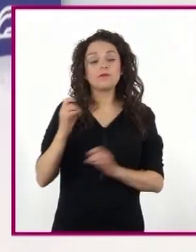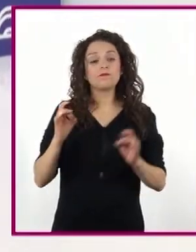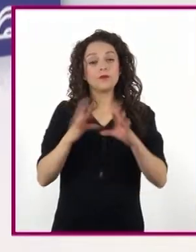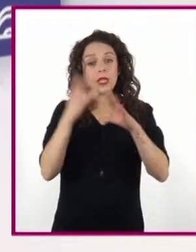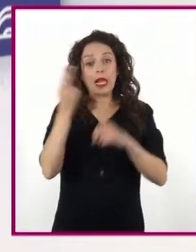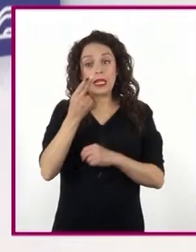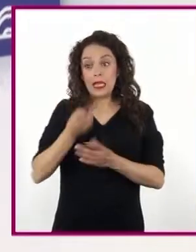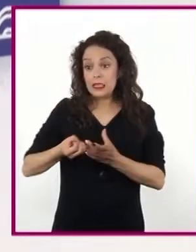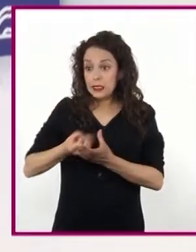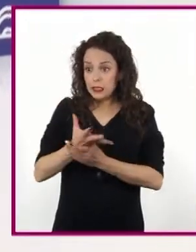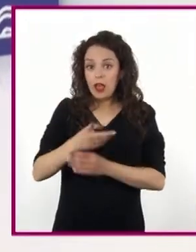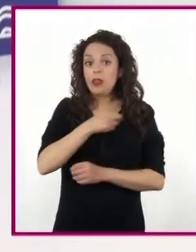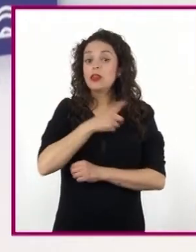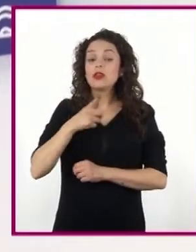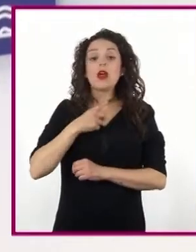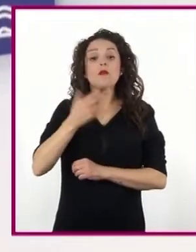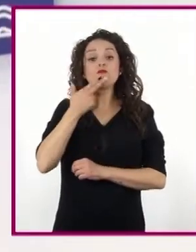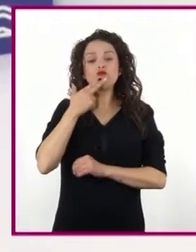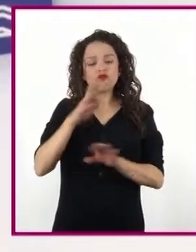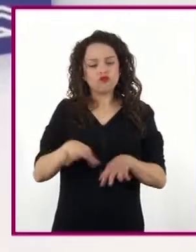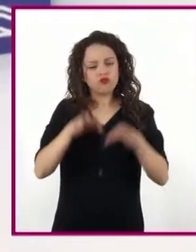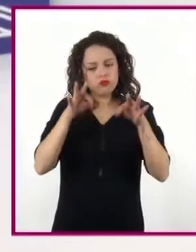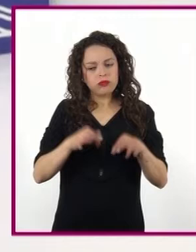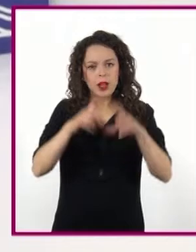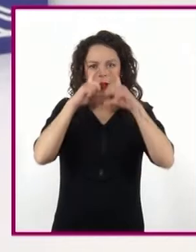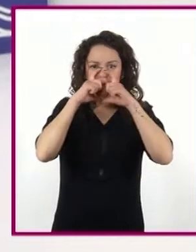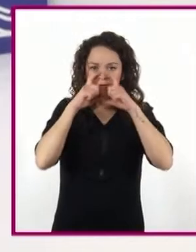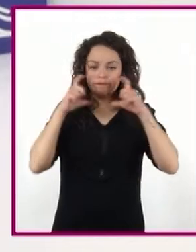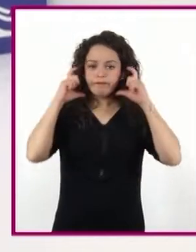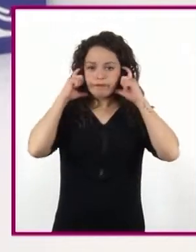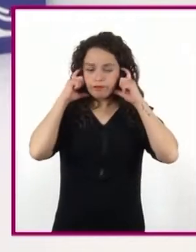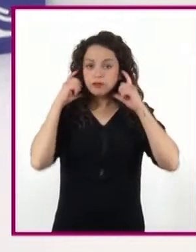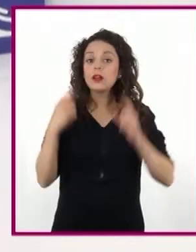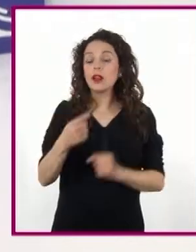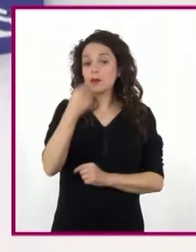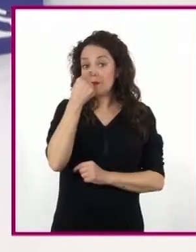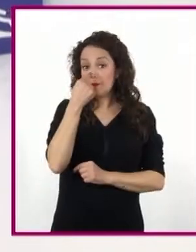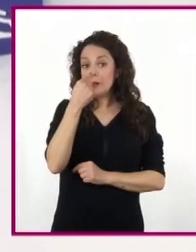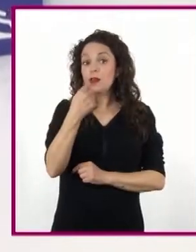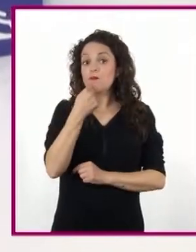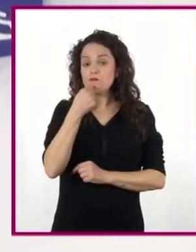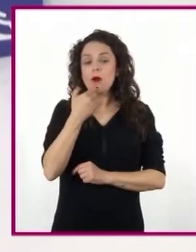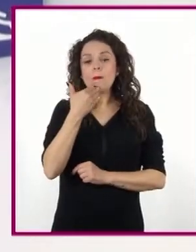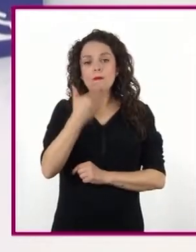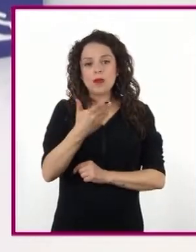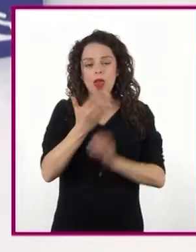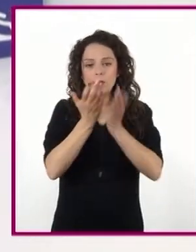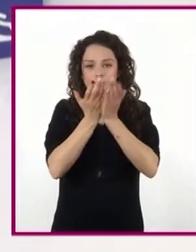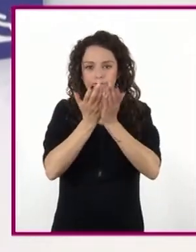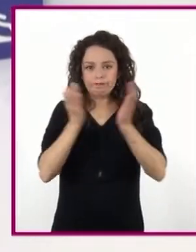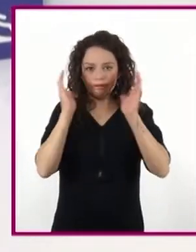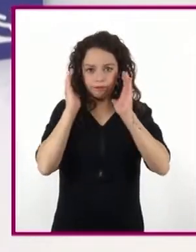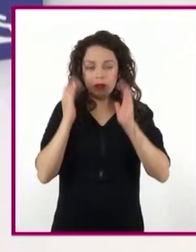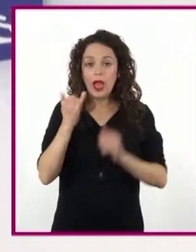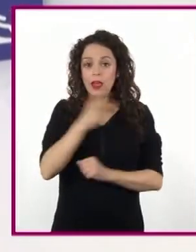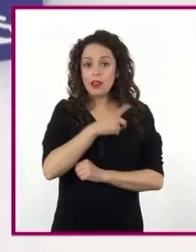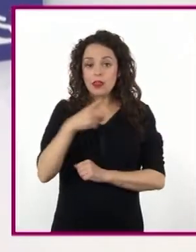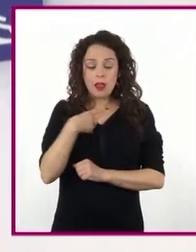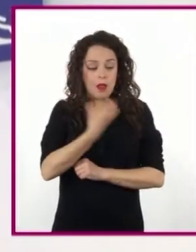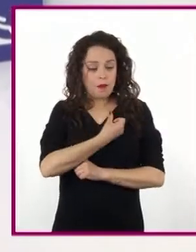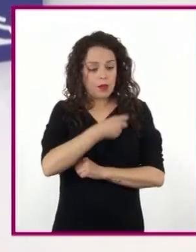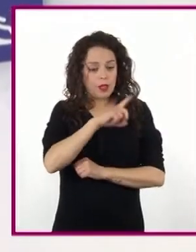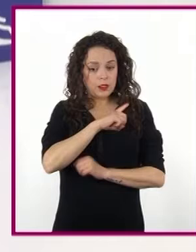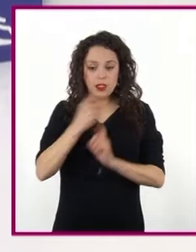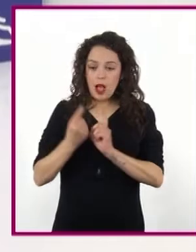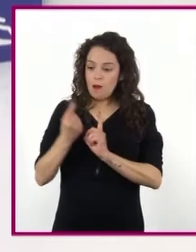usar correctamente su cubrebocas, esto es, cubriendo nariz y boca. Además, procuren mantener una sana distancia, es